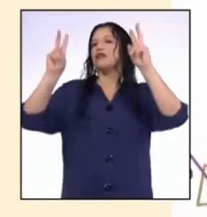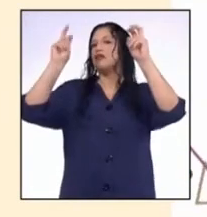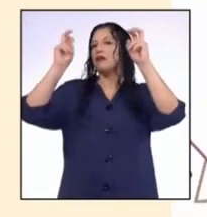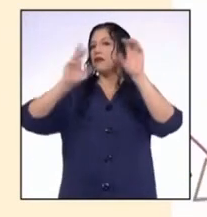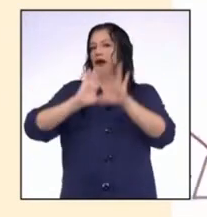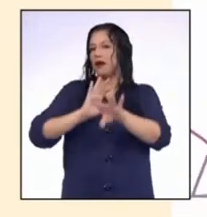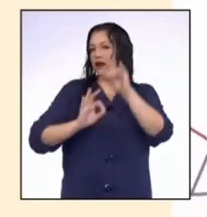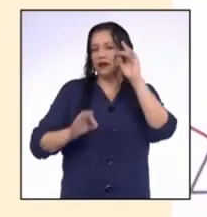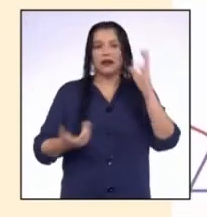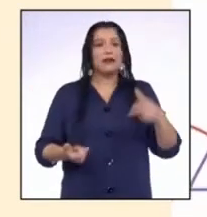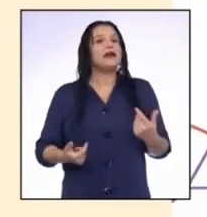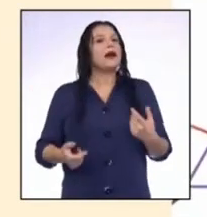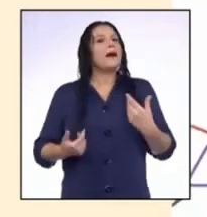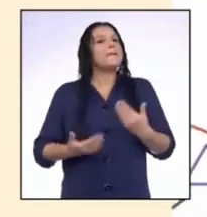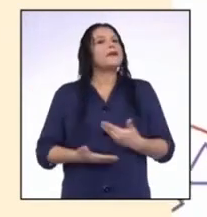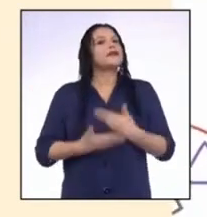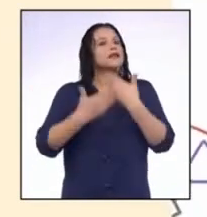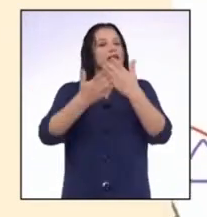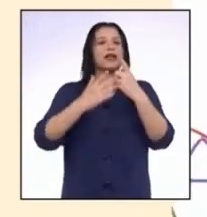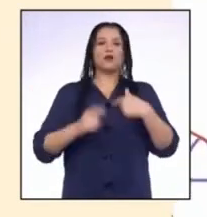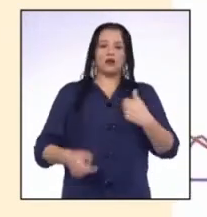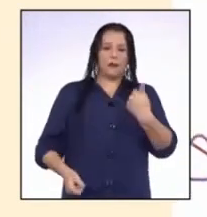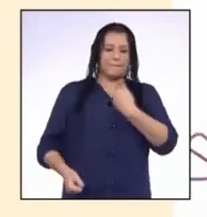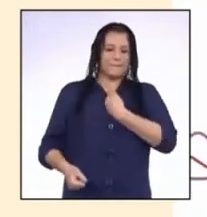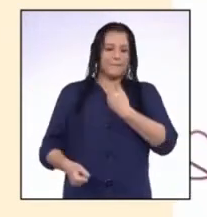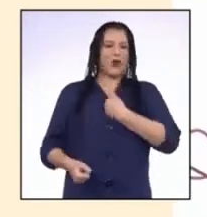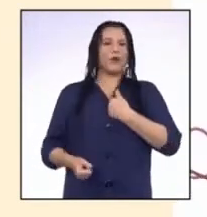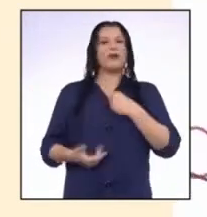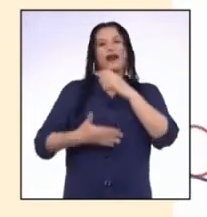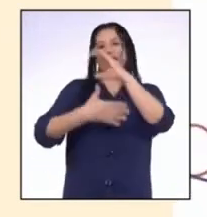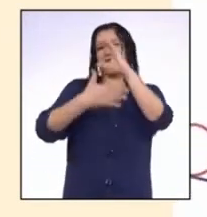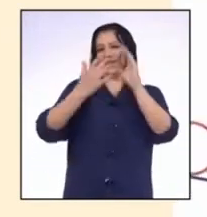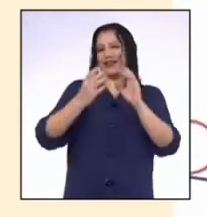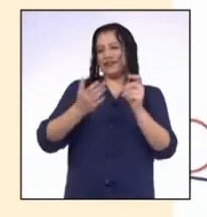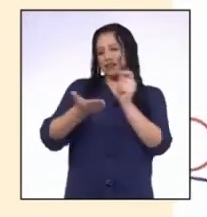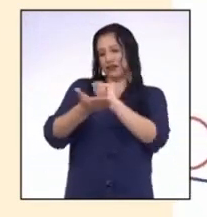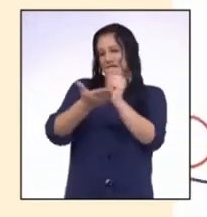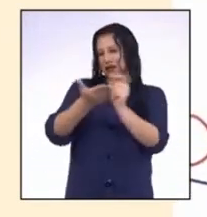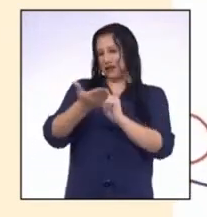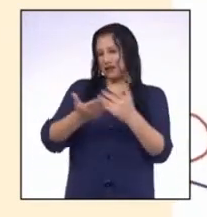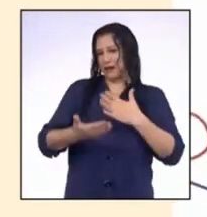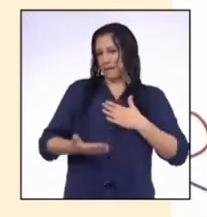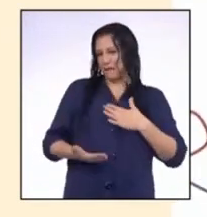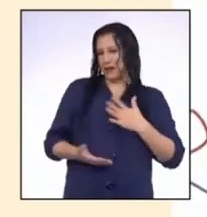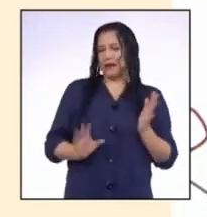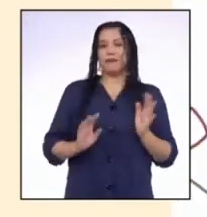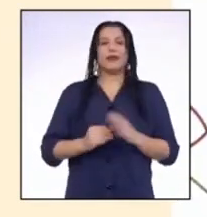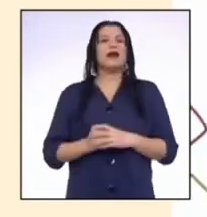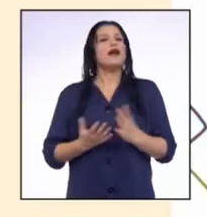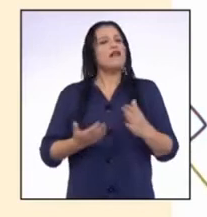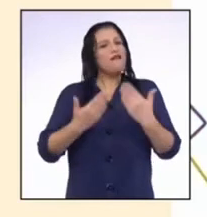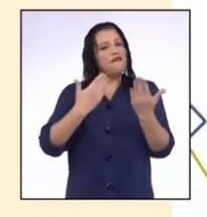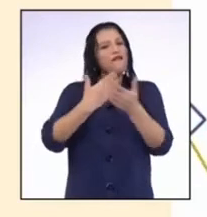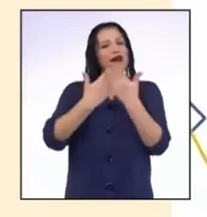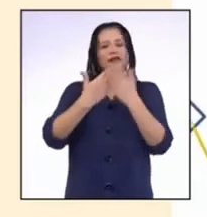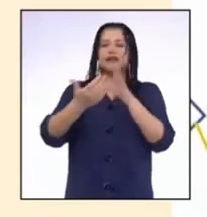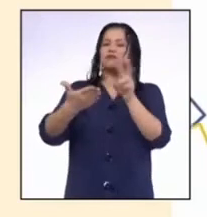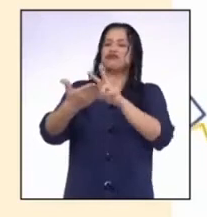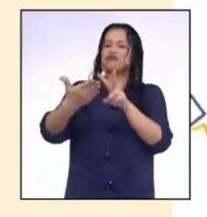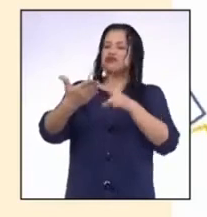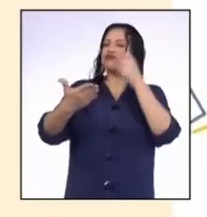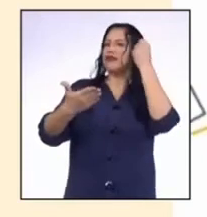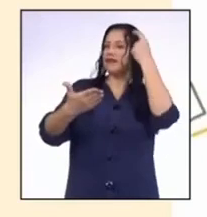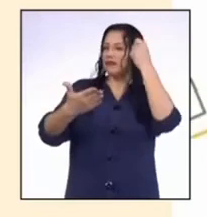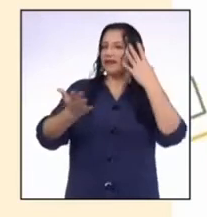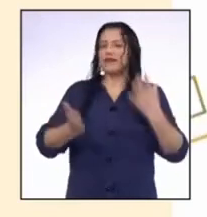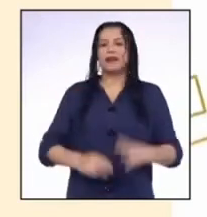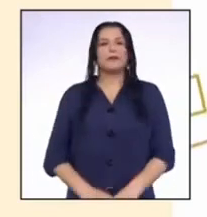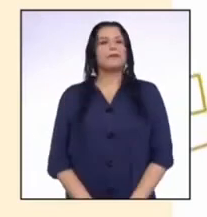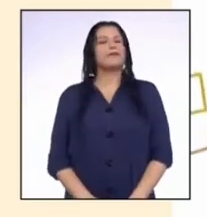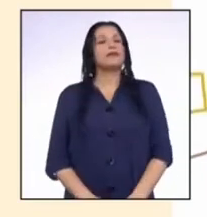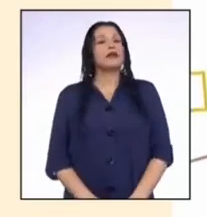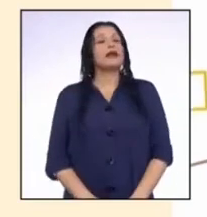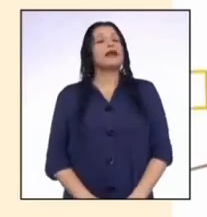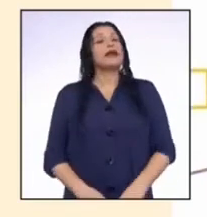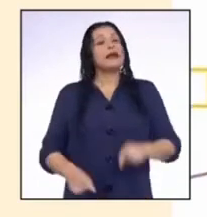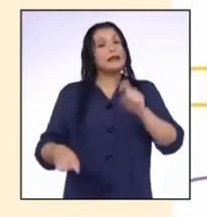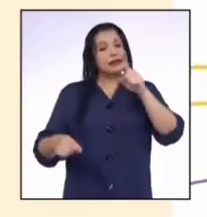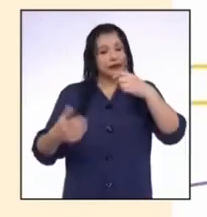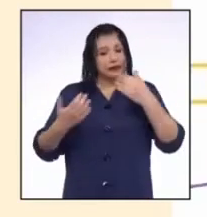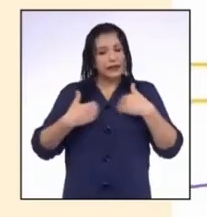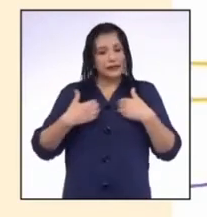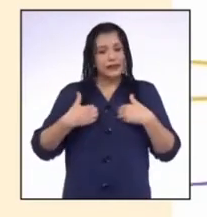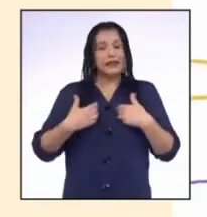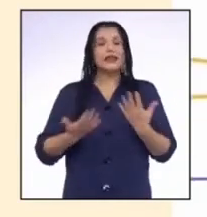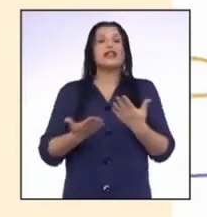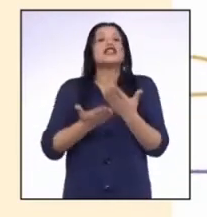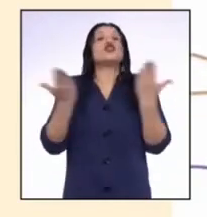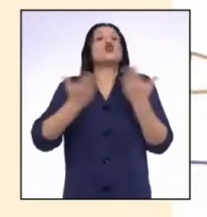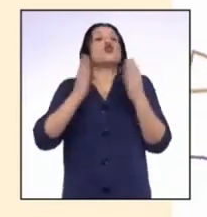Debe presentar un estilo personal en la escritura. Debe ser de fácil comprensión y debe tener